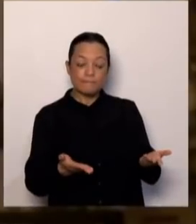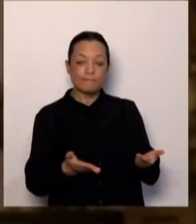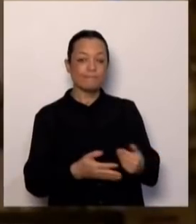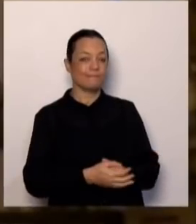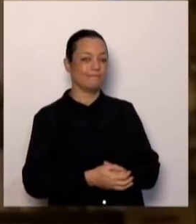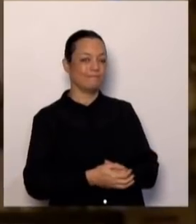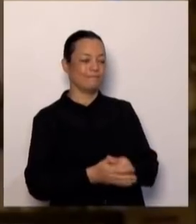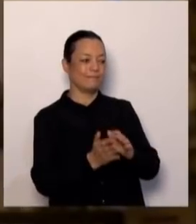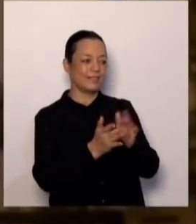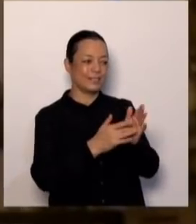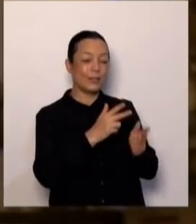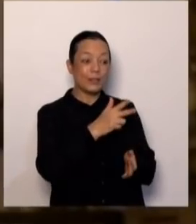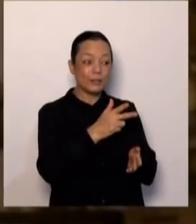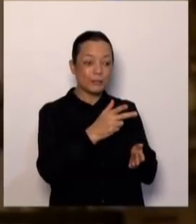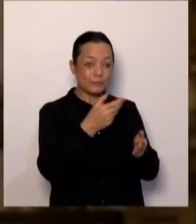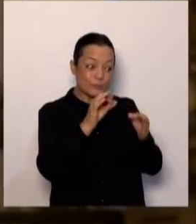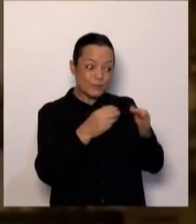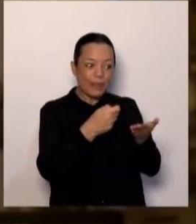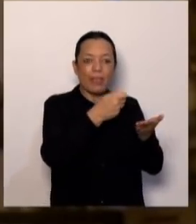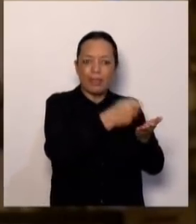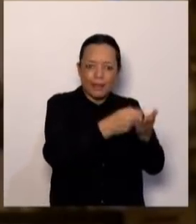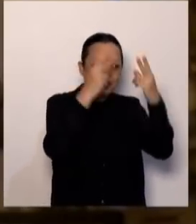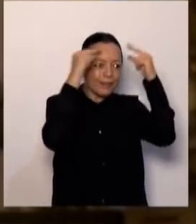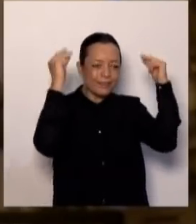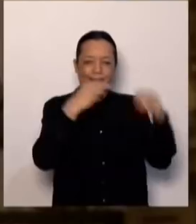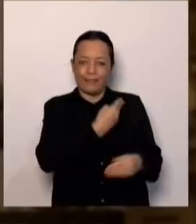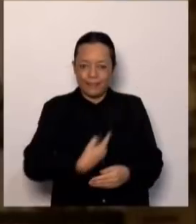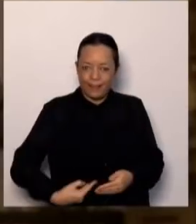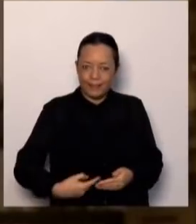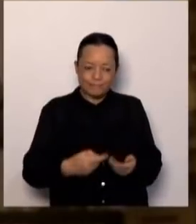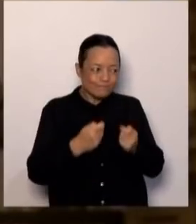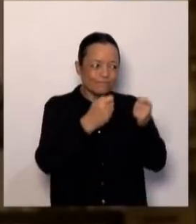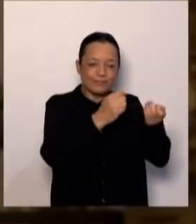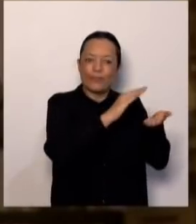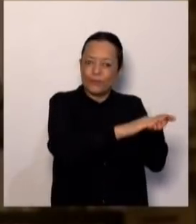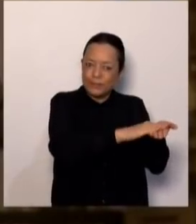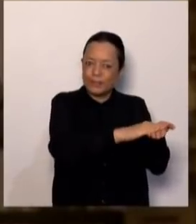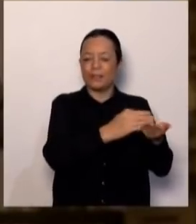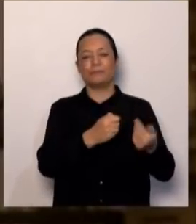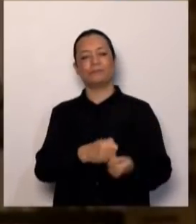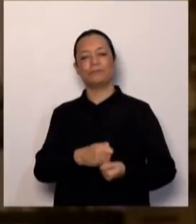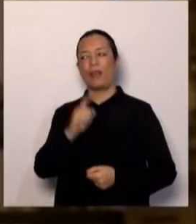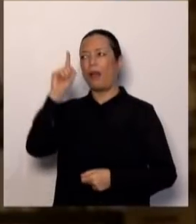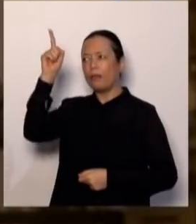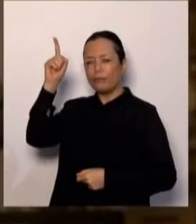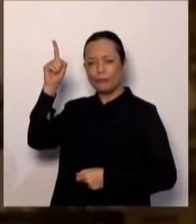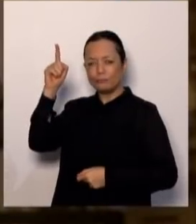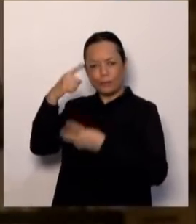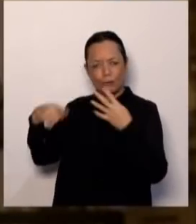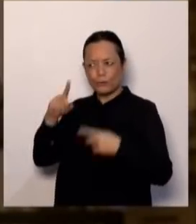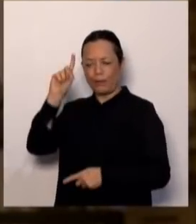Jesús les dijo: Den al César lo que es del César y a Dios lo que es de